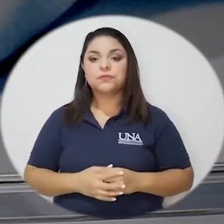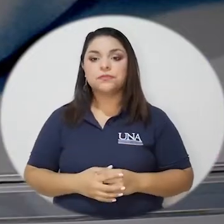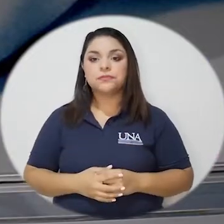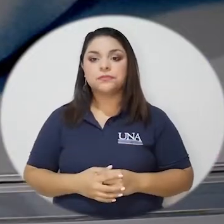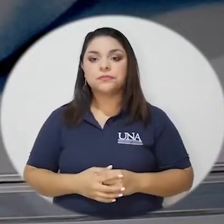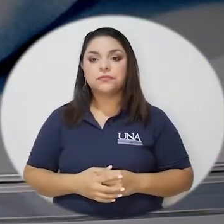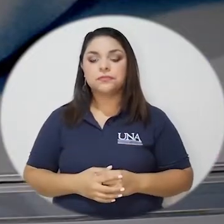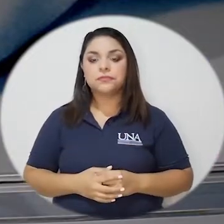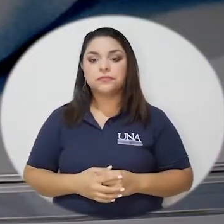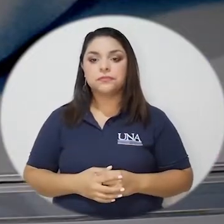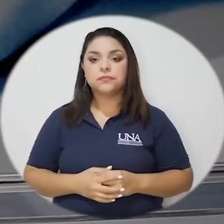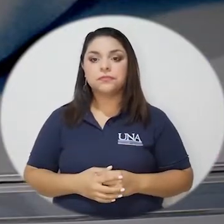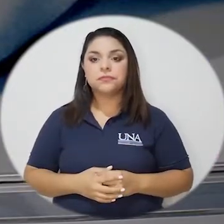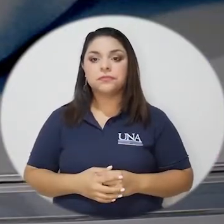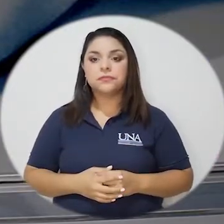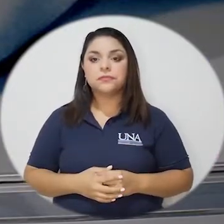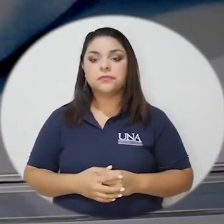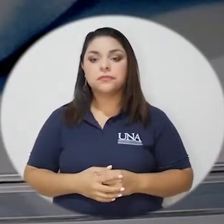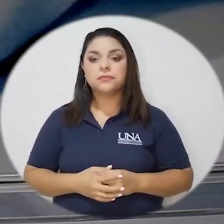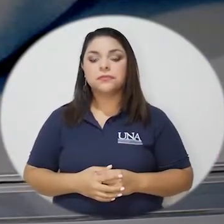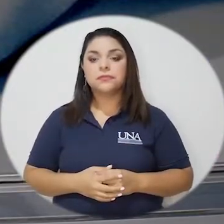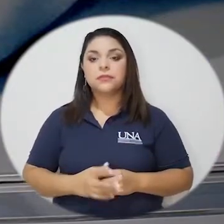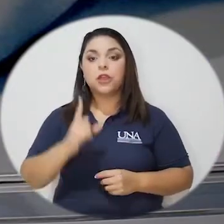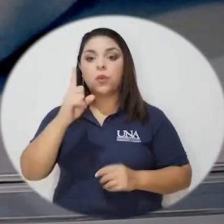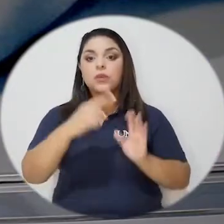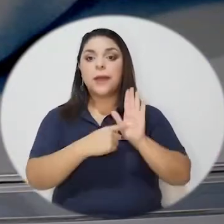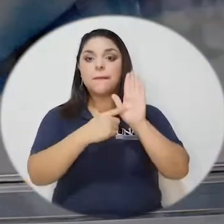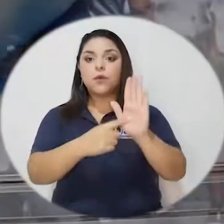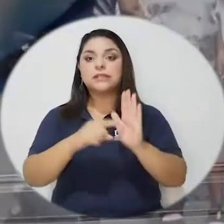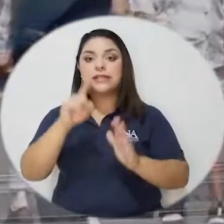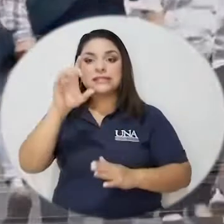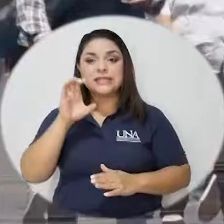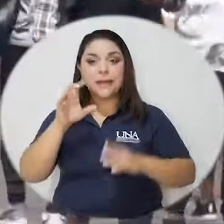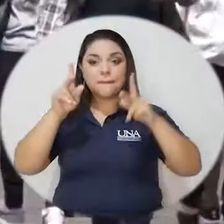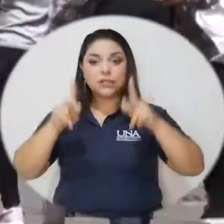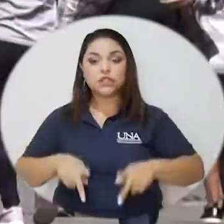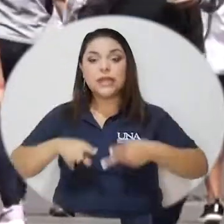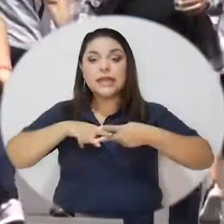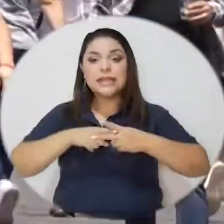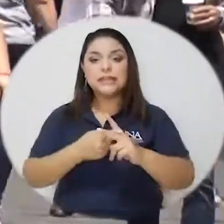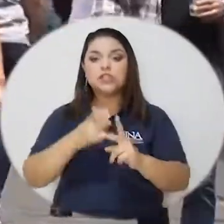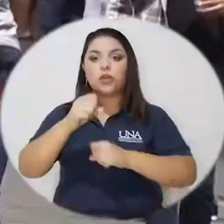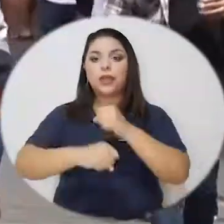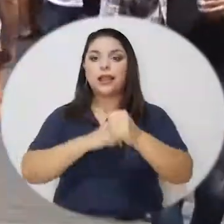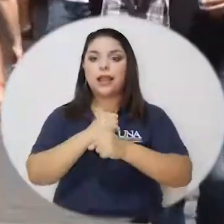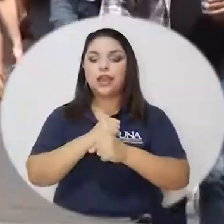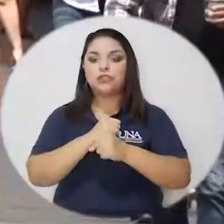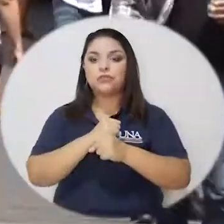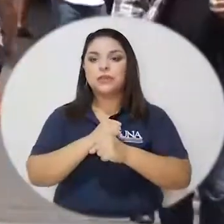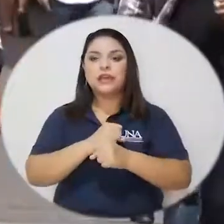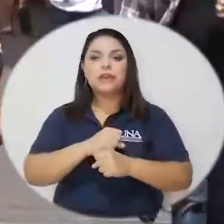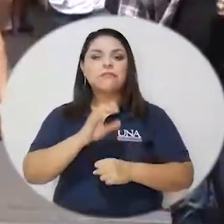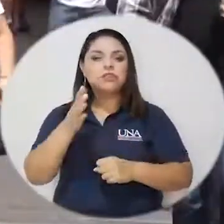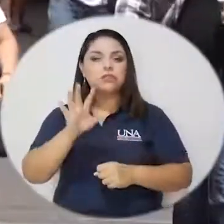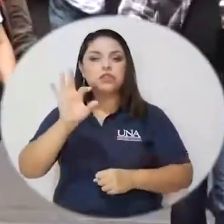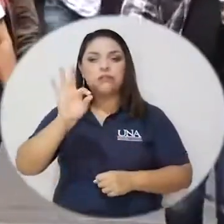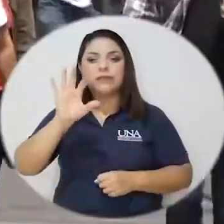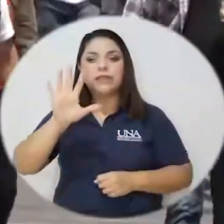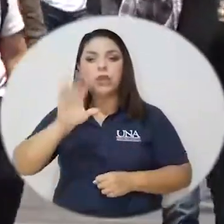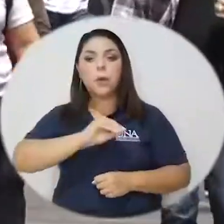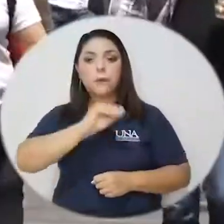familiar, o sea, y en una muestra de 100 personas que tuvimos a inicio de año, digamos que